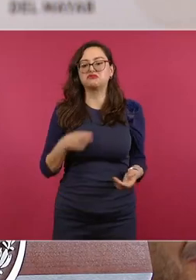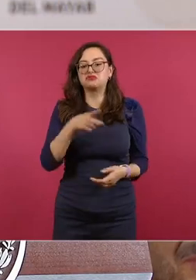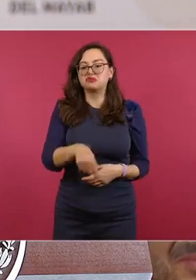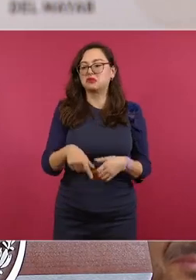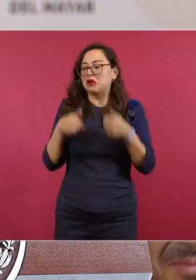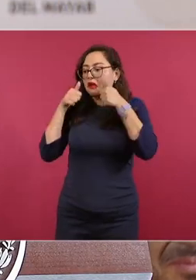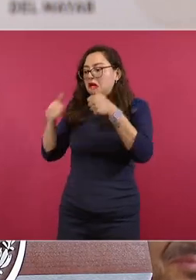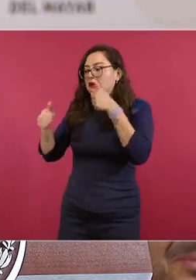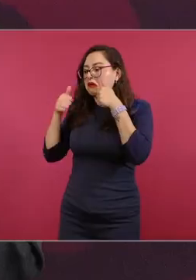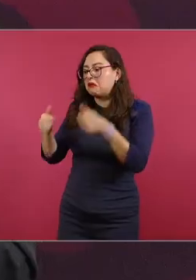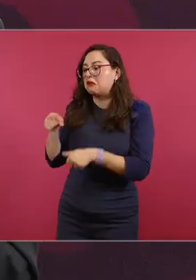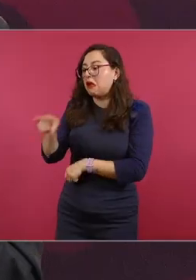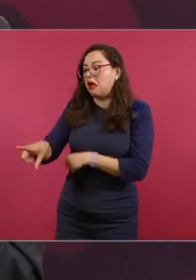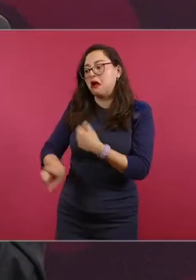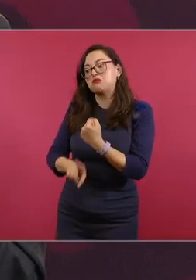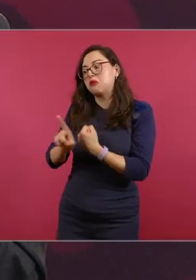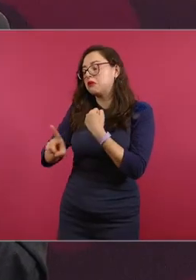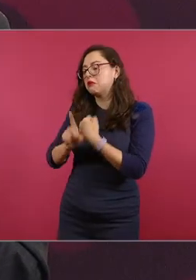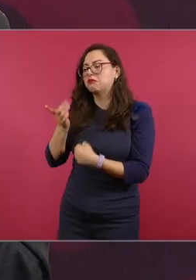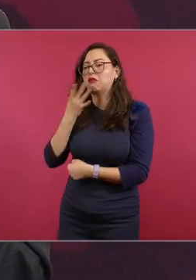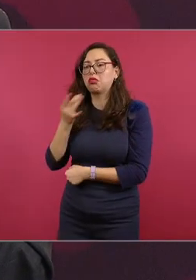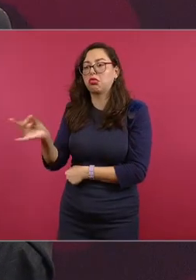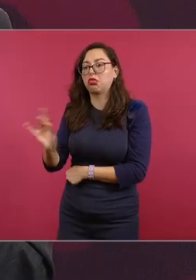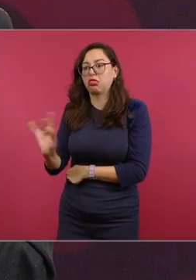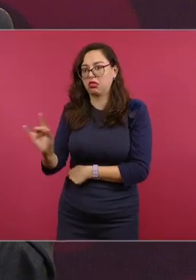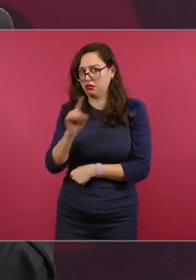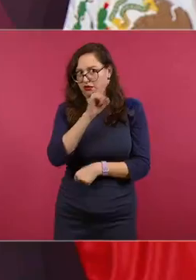ajeno y no la viga en el propio,